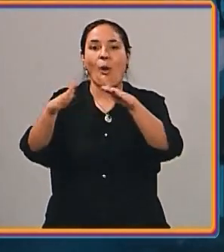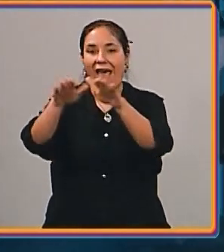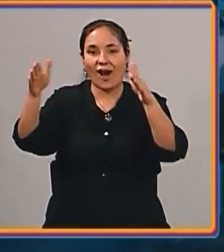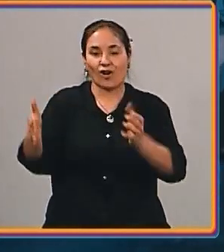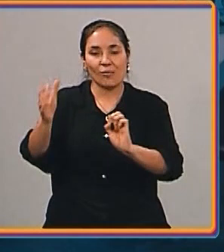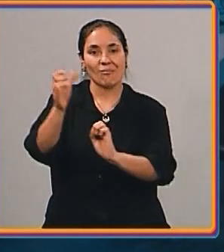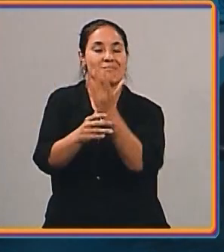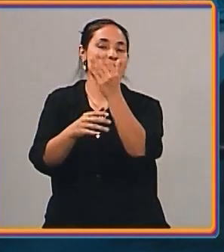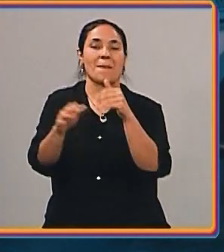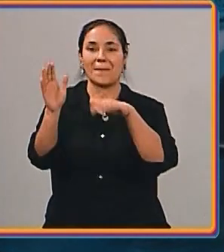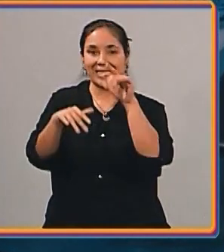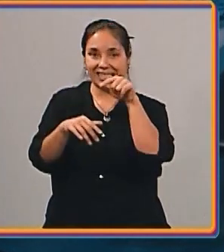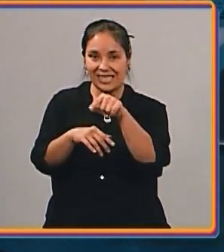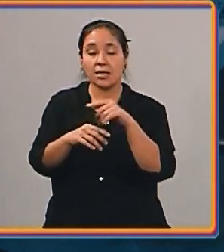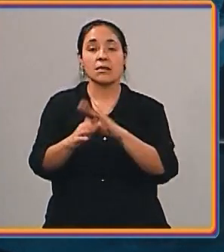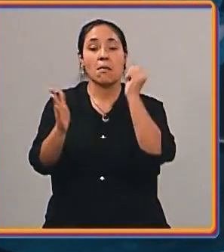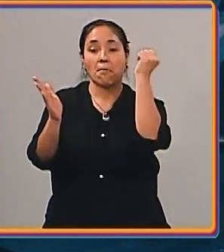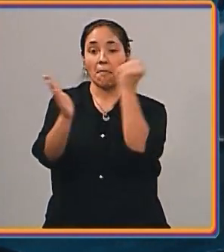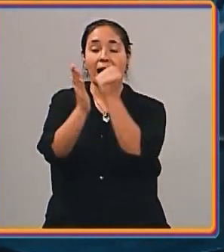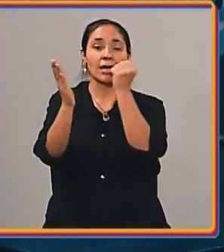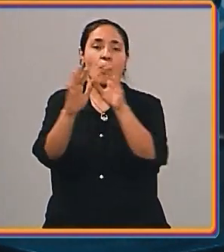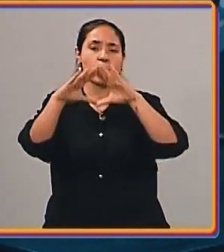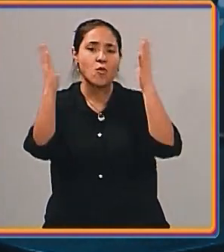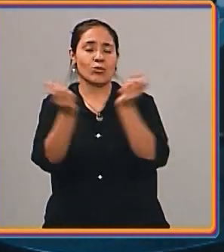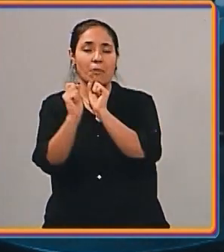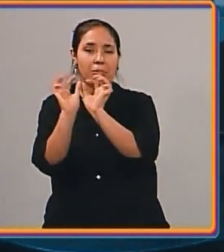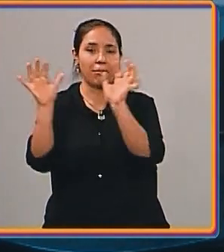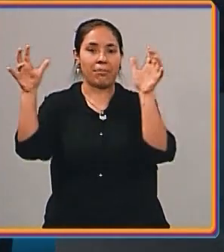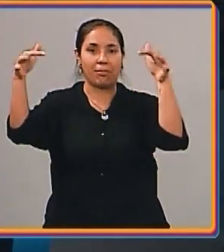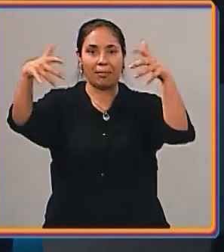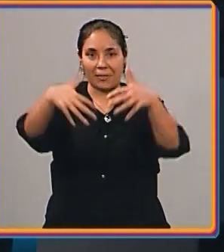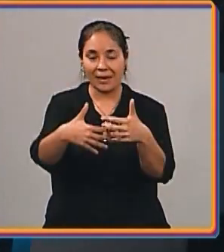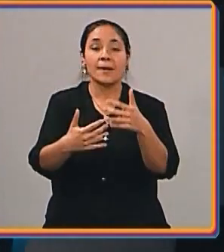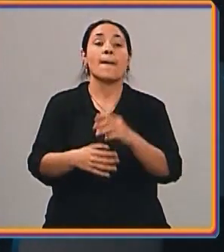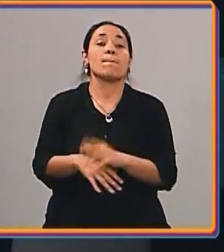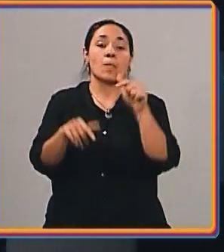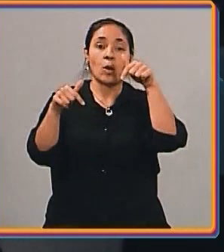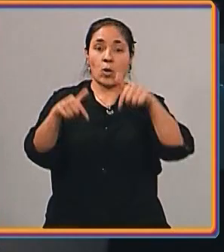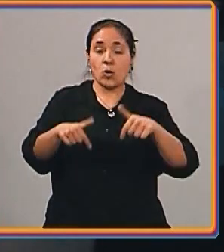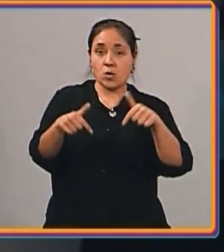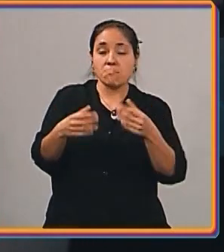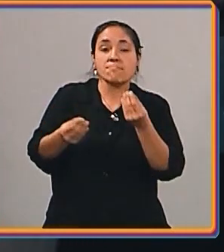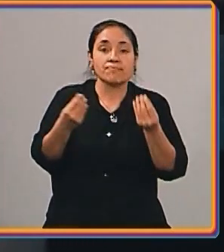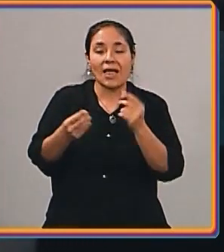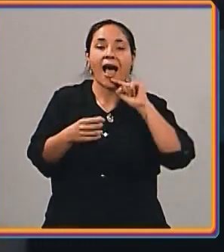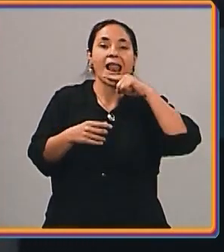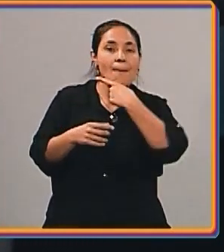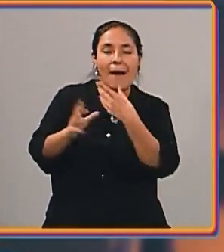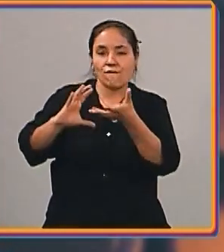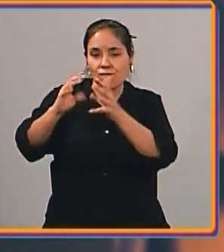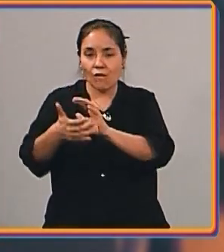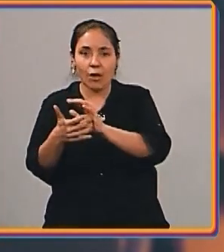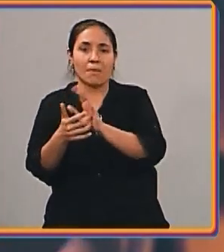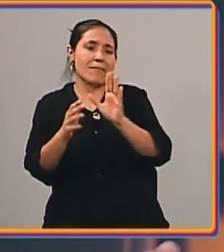de los juegos modernos y su impronta se desarrolló a través de todo el mundo. Hoy podemos encontrar juegos de estilo